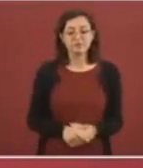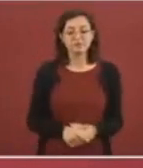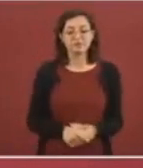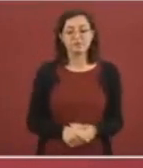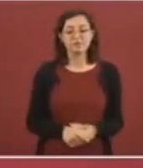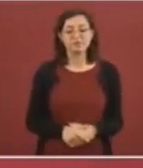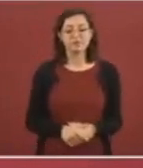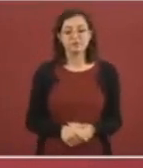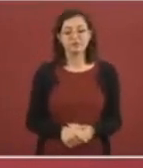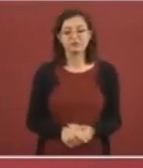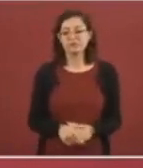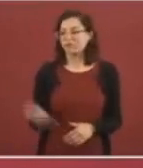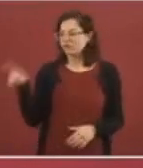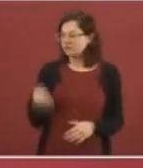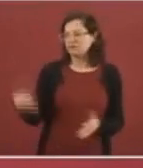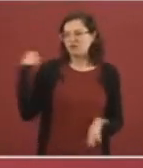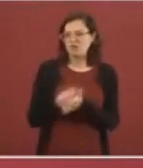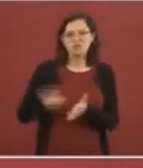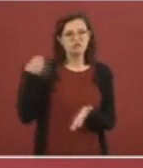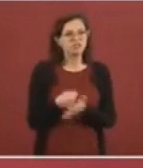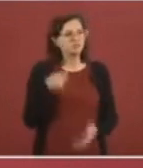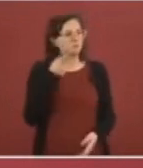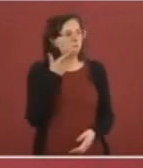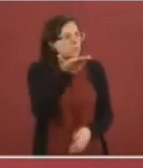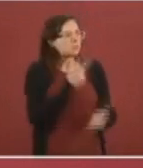¿Y por qué insisten tanto en la deuda?